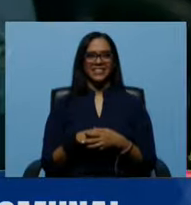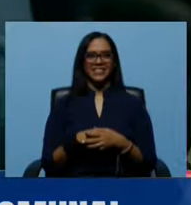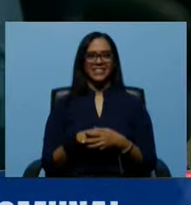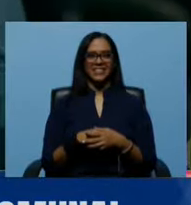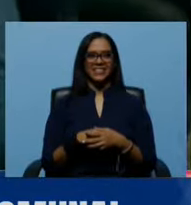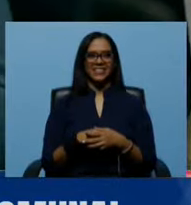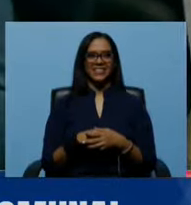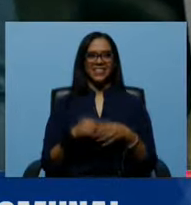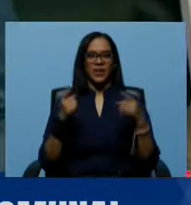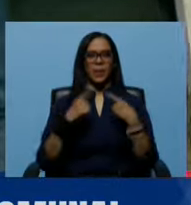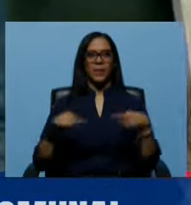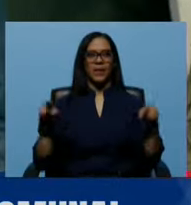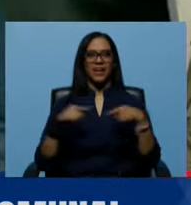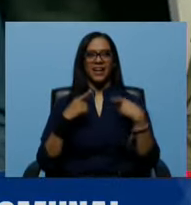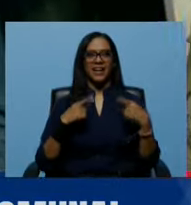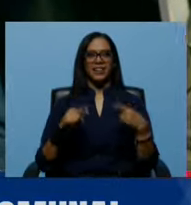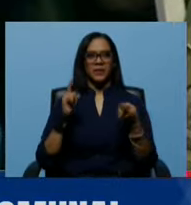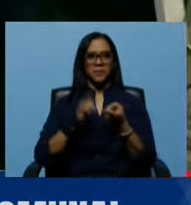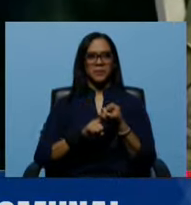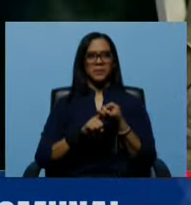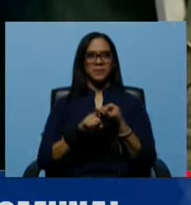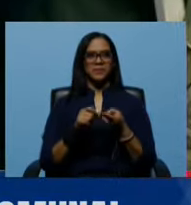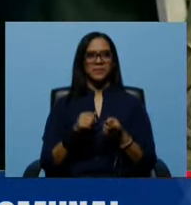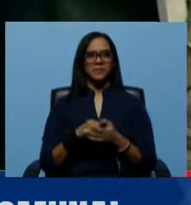El cumpleaños de Silita.